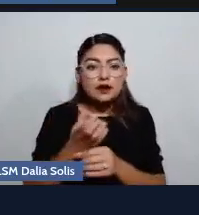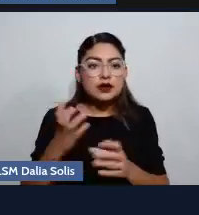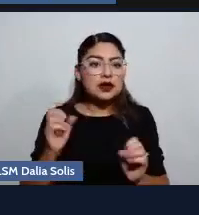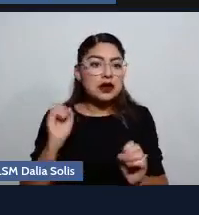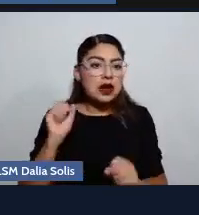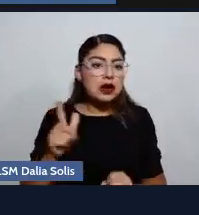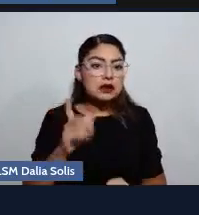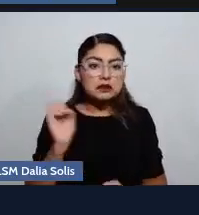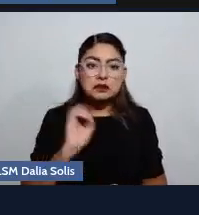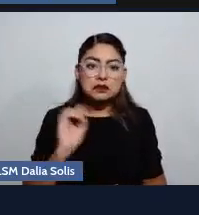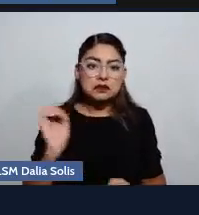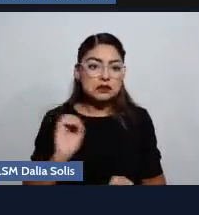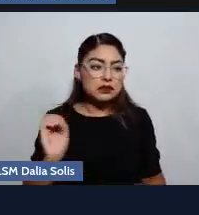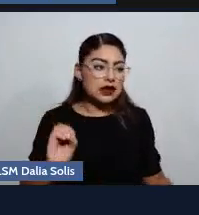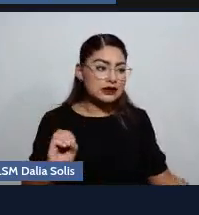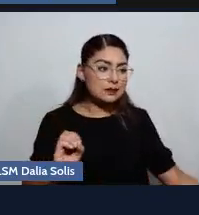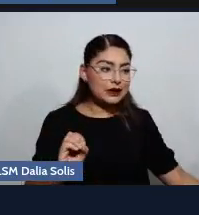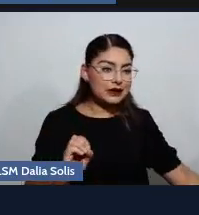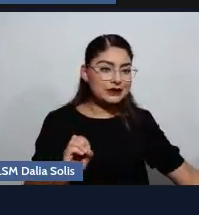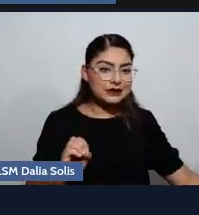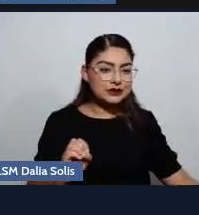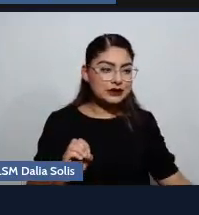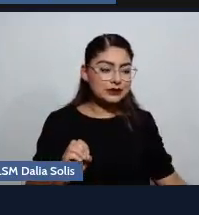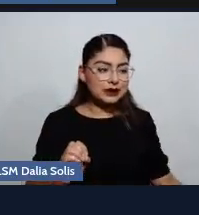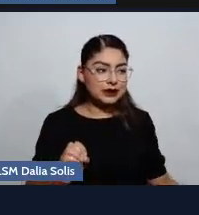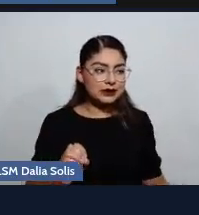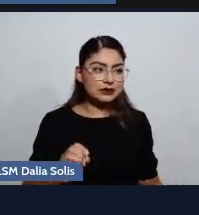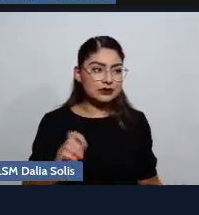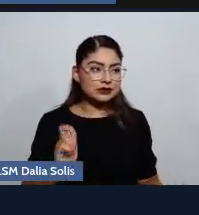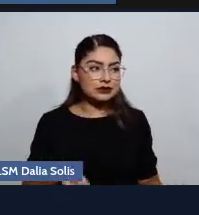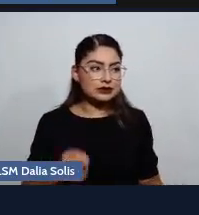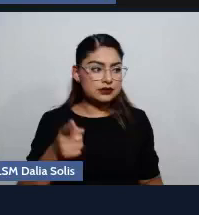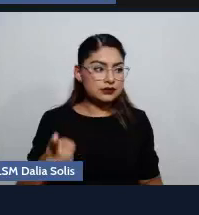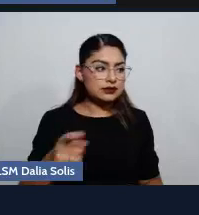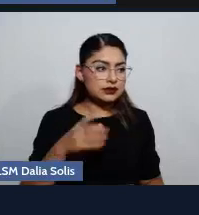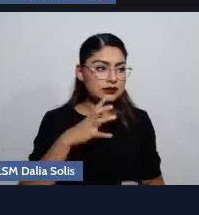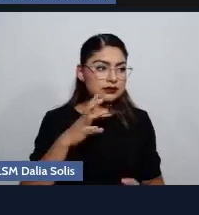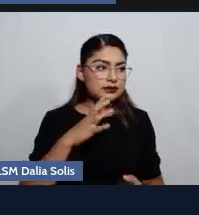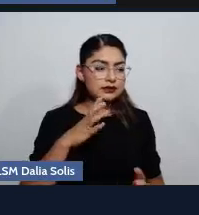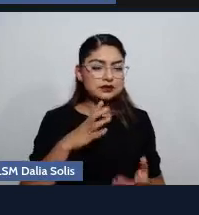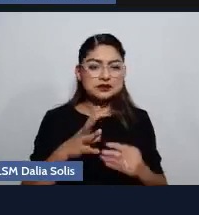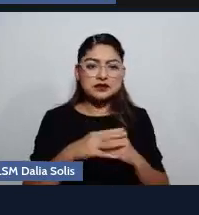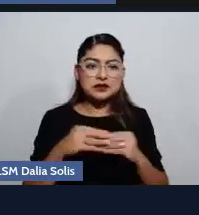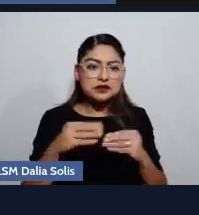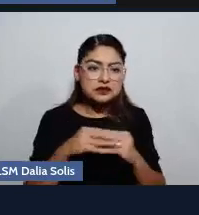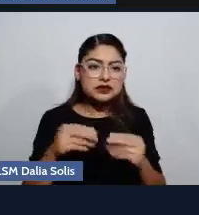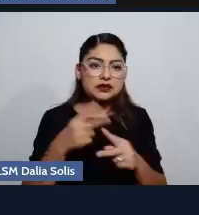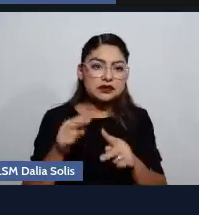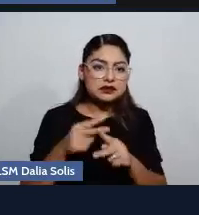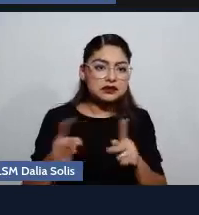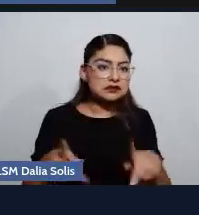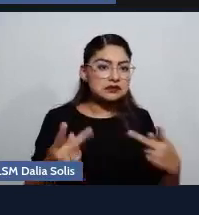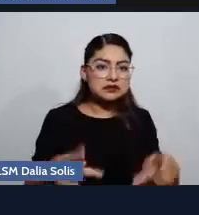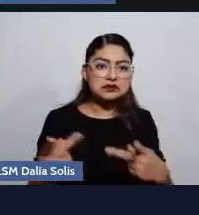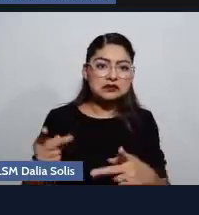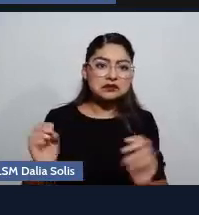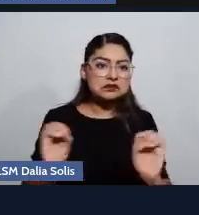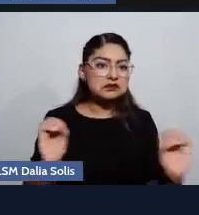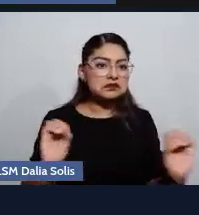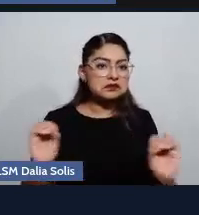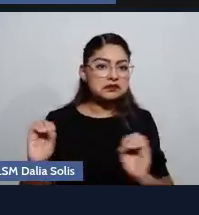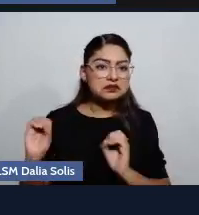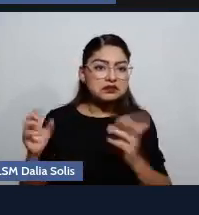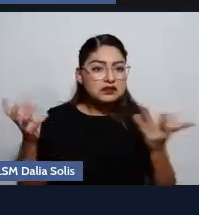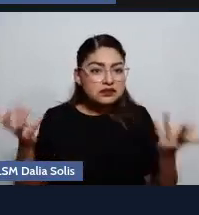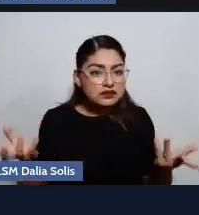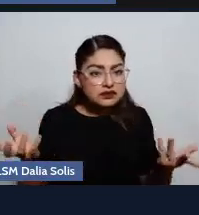comer una comida balanceada, donde frutas, verduras, o sea, o encuentras tacos, tortas, o